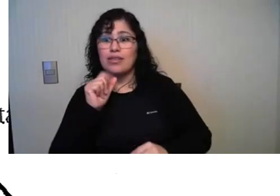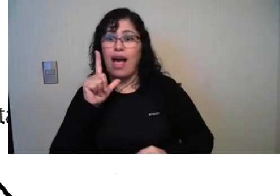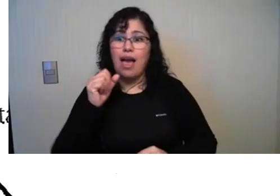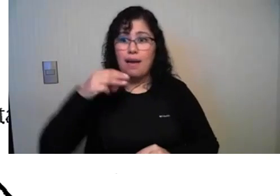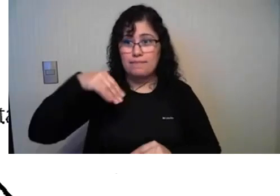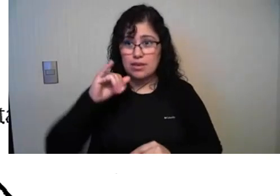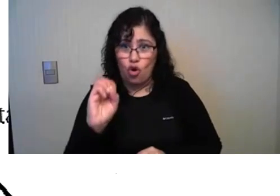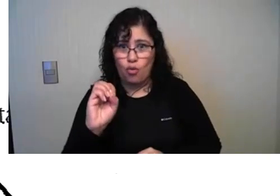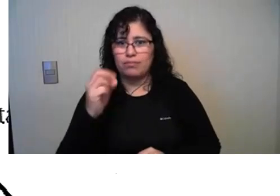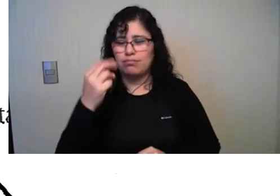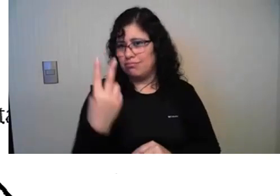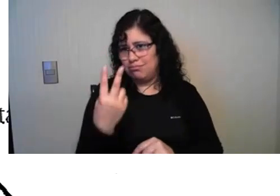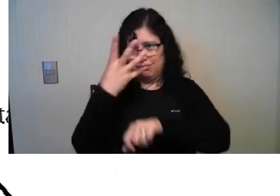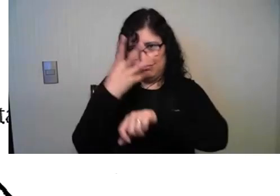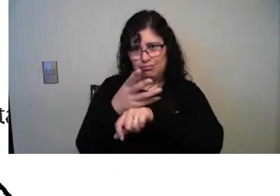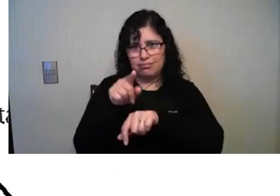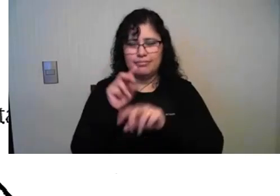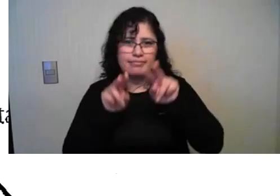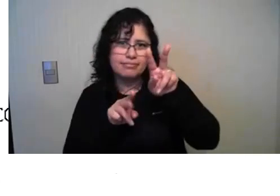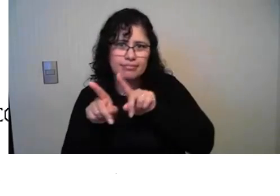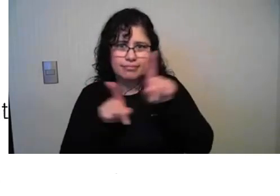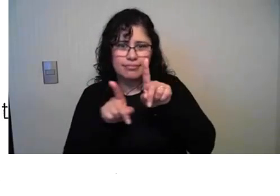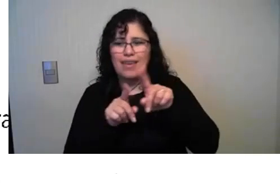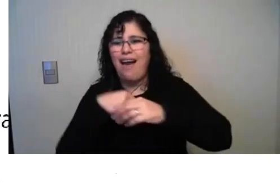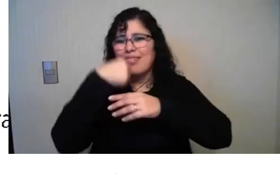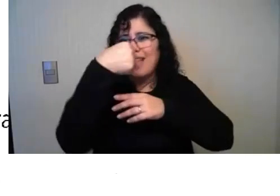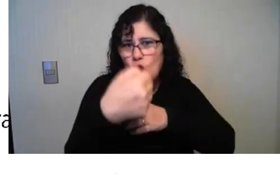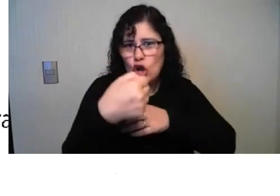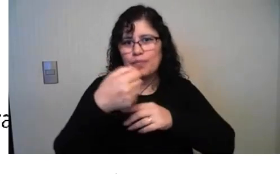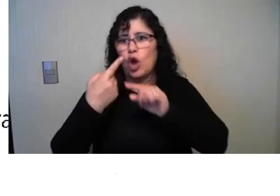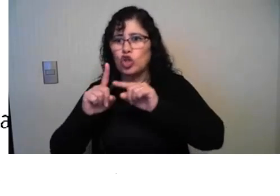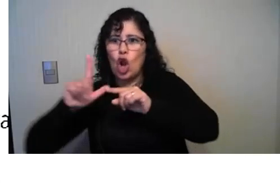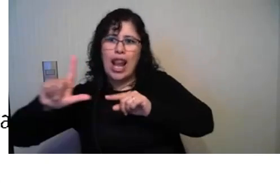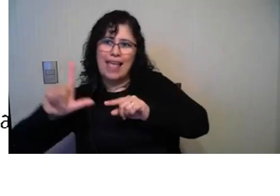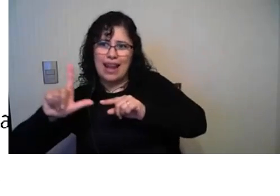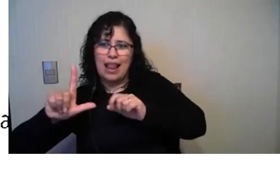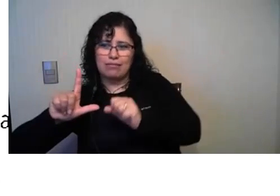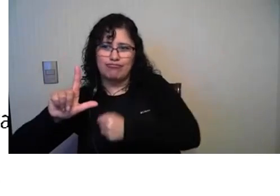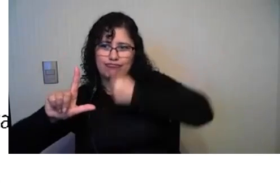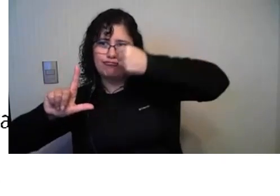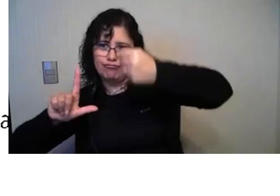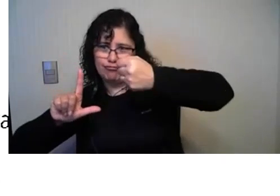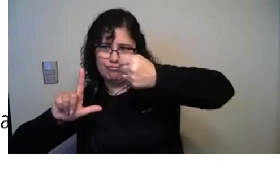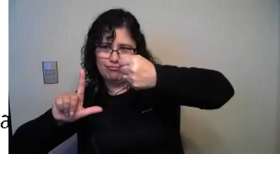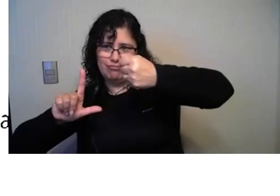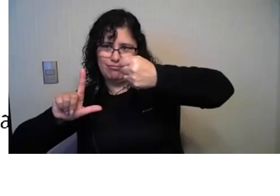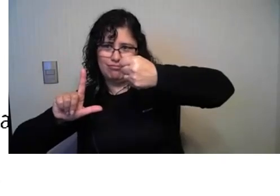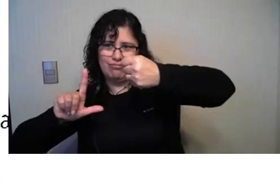dos. Uno anterior y otro lateral. ¿Ya?